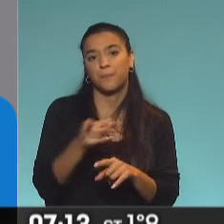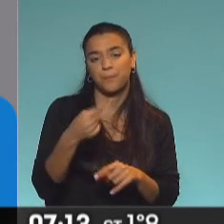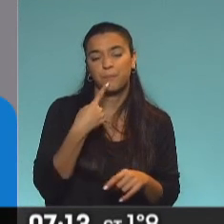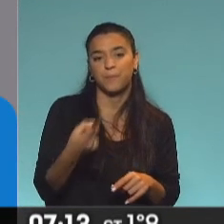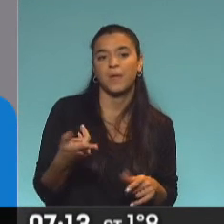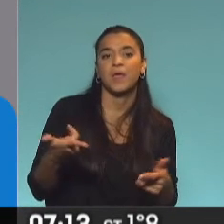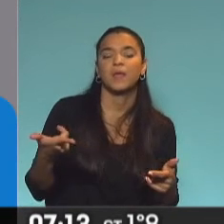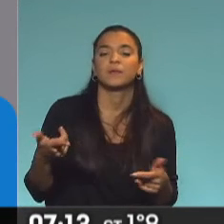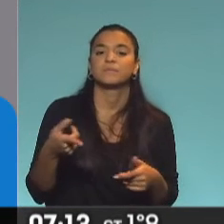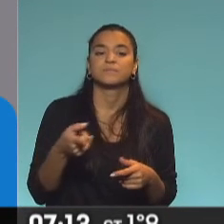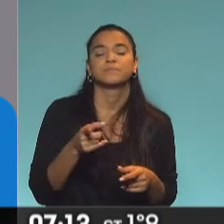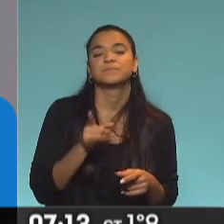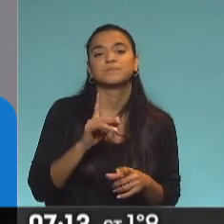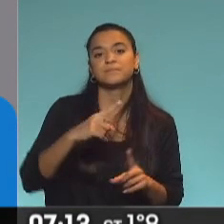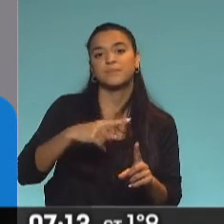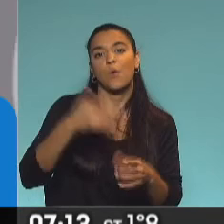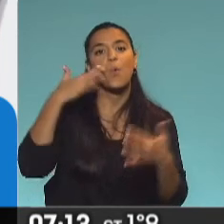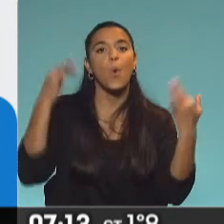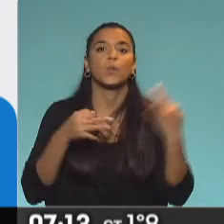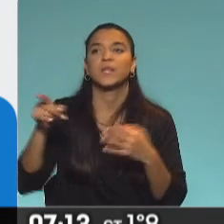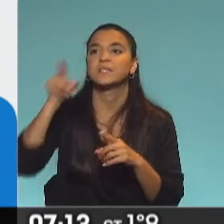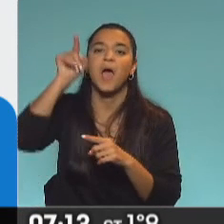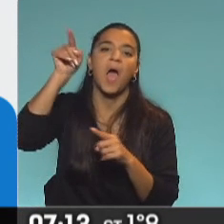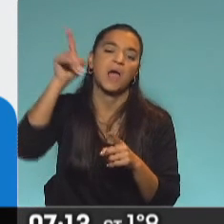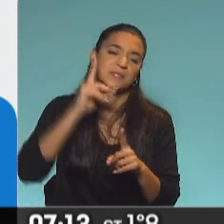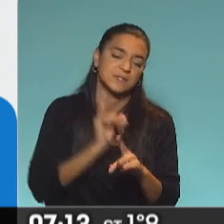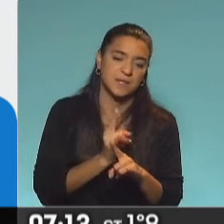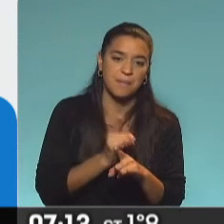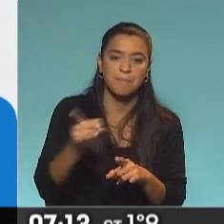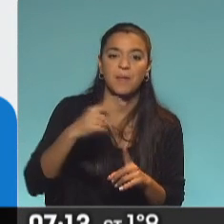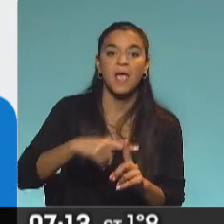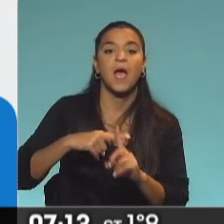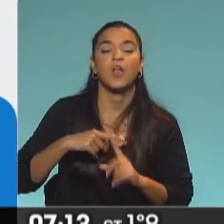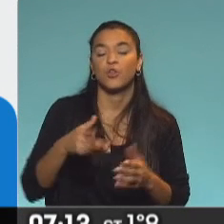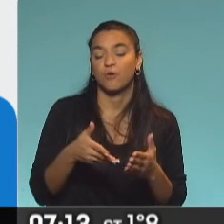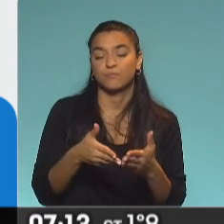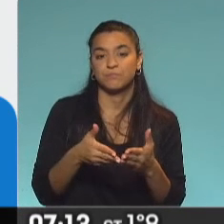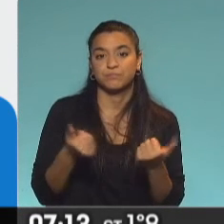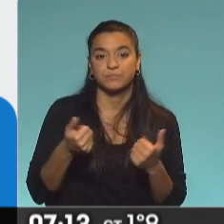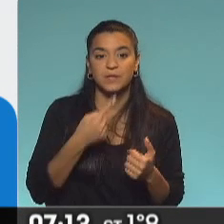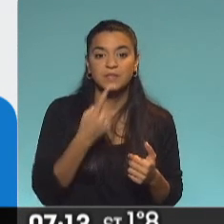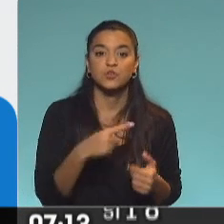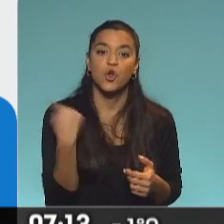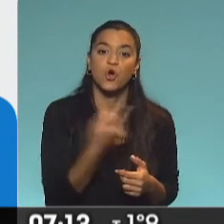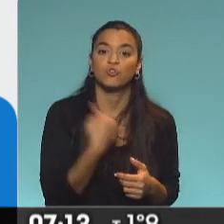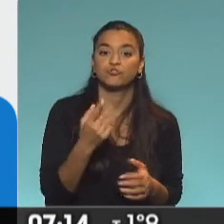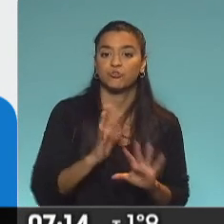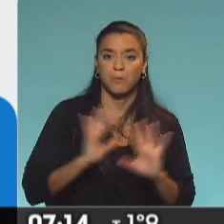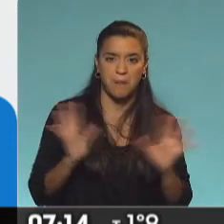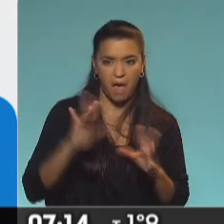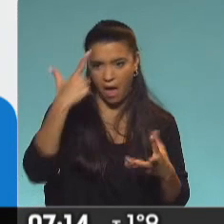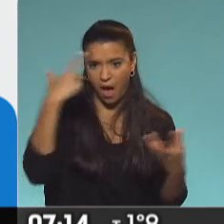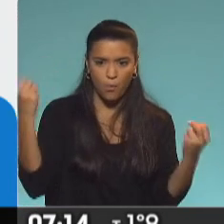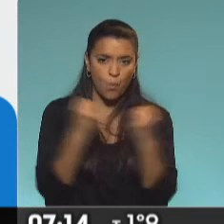coalición cívica es precisamente la justicia. La reacción de Elisa Carrió fue inmediata, no nos vamos a prestar a